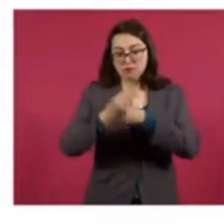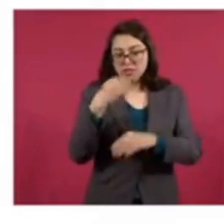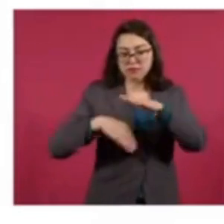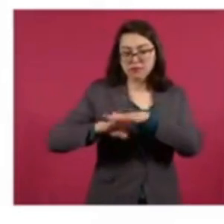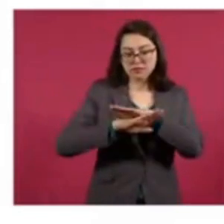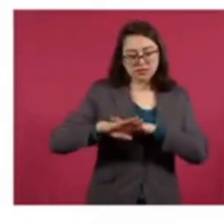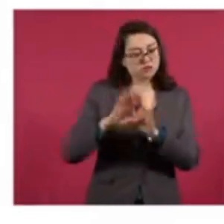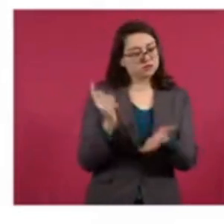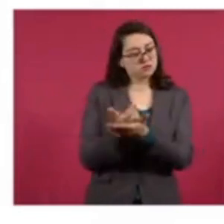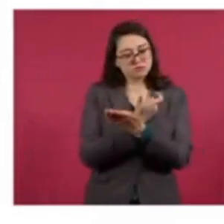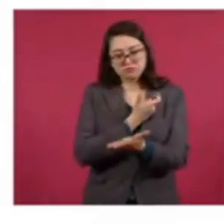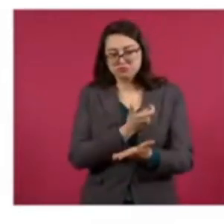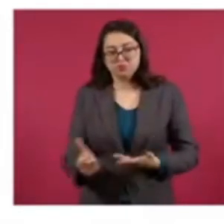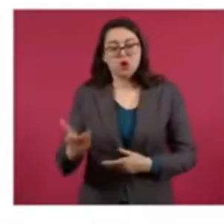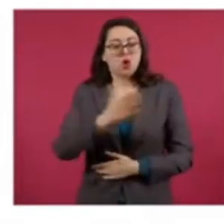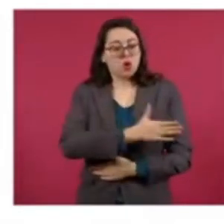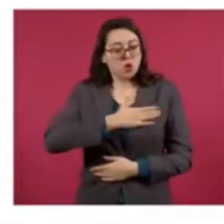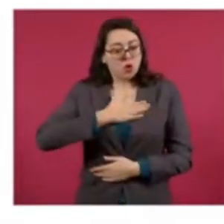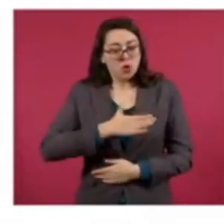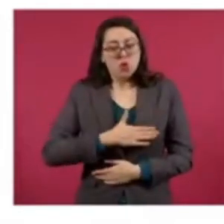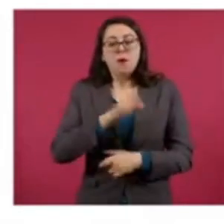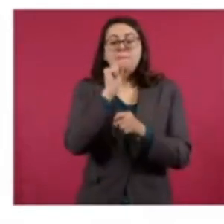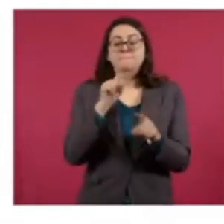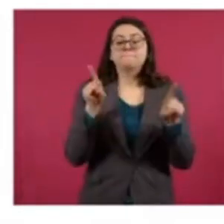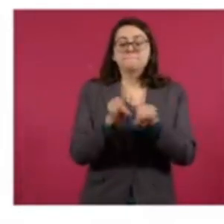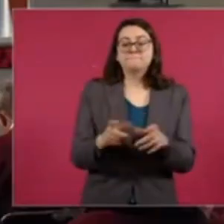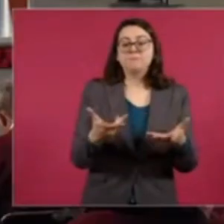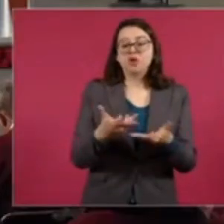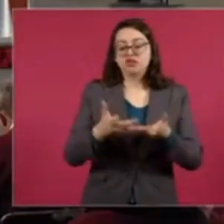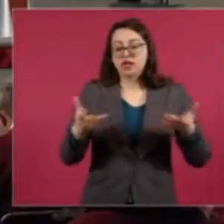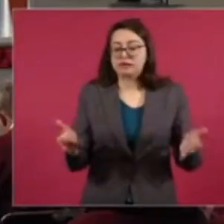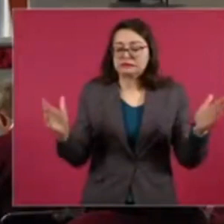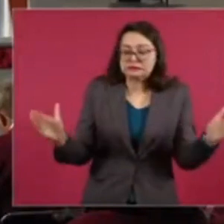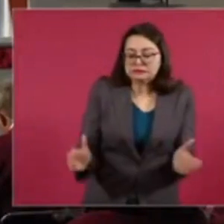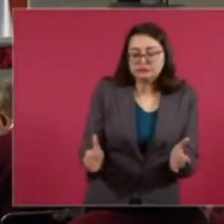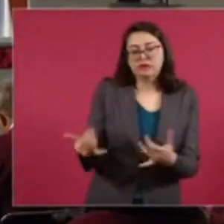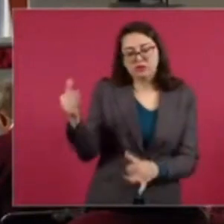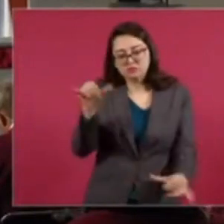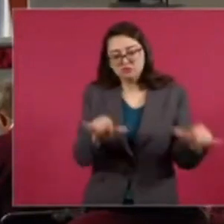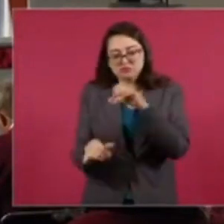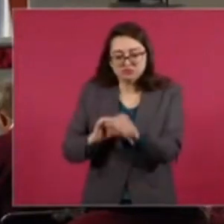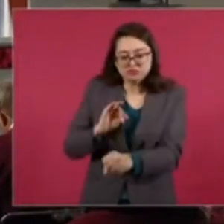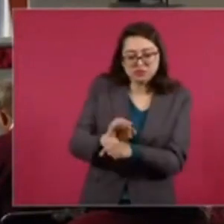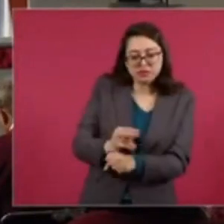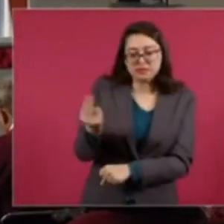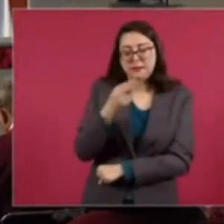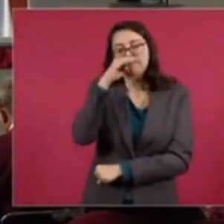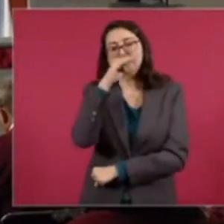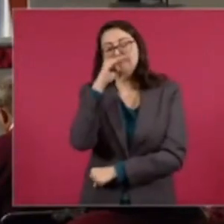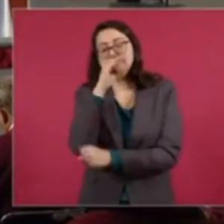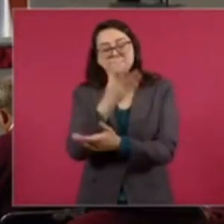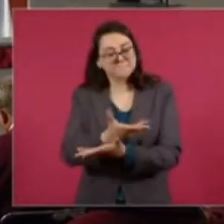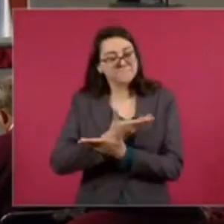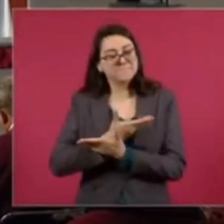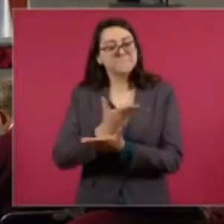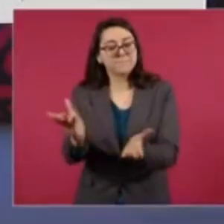Xóchitl versus López, el más infame de los merolicos. El viejo a fuerza quería estar en la papeleta,